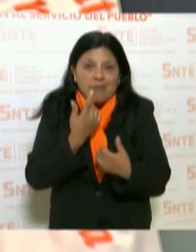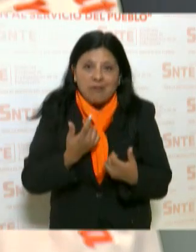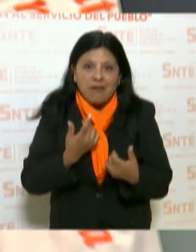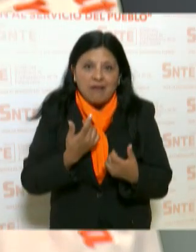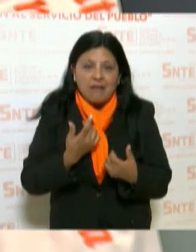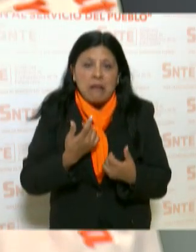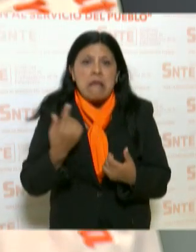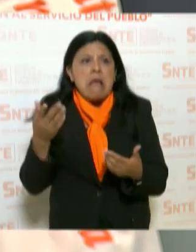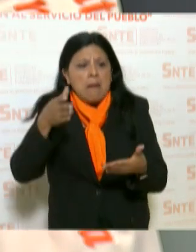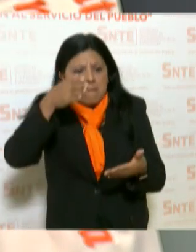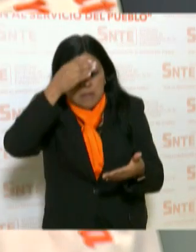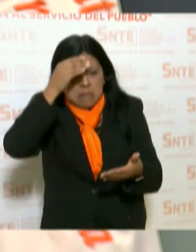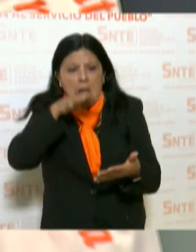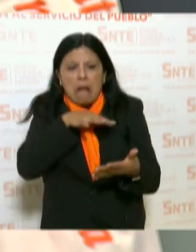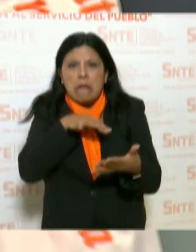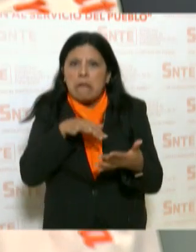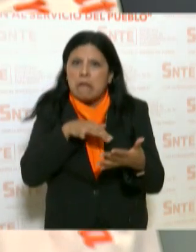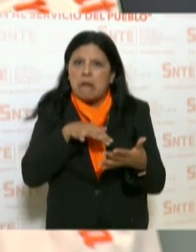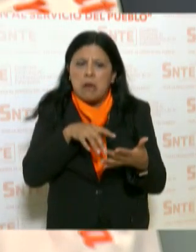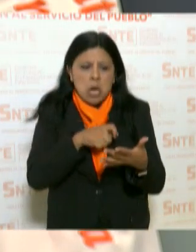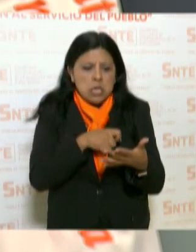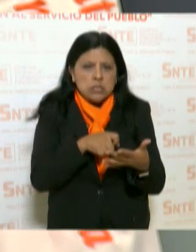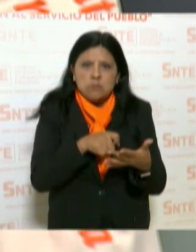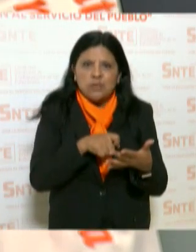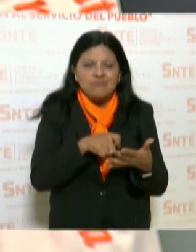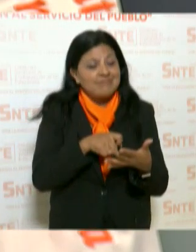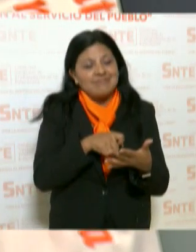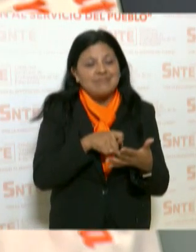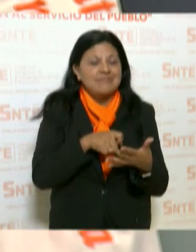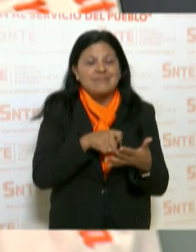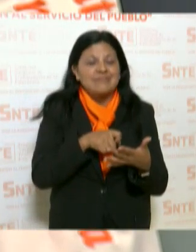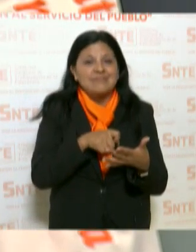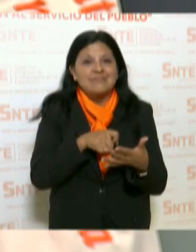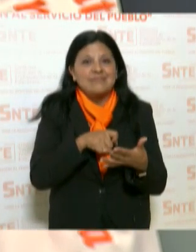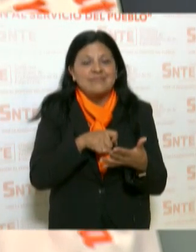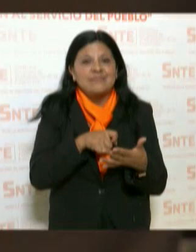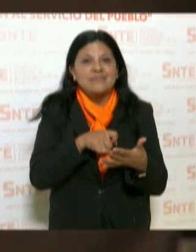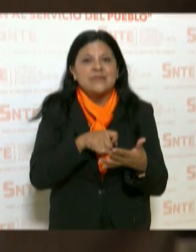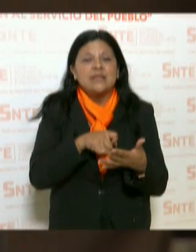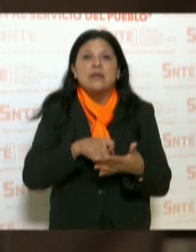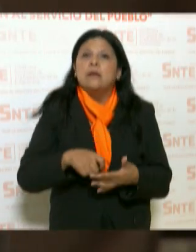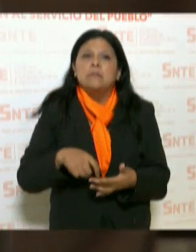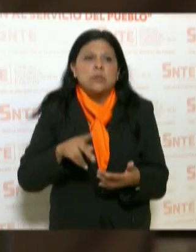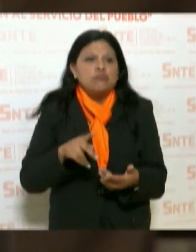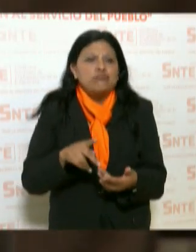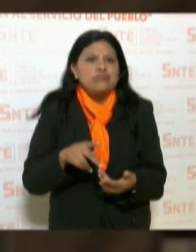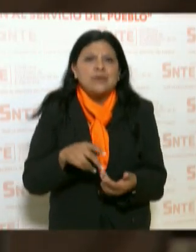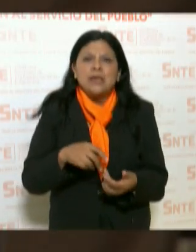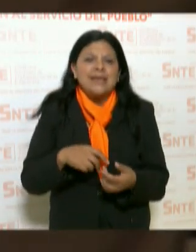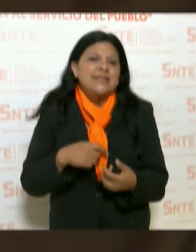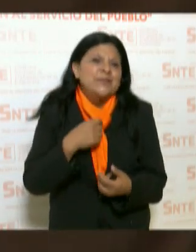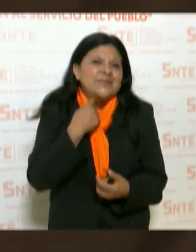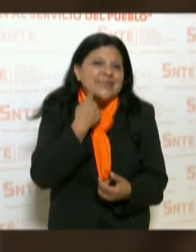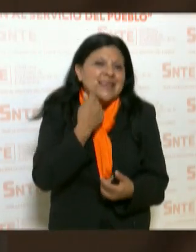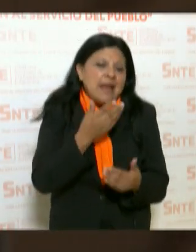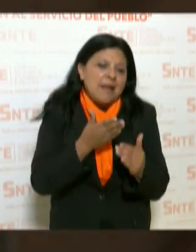aprendiera a leer, escribir. Y no quería a los maestros